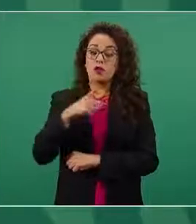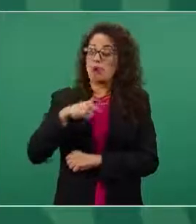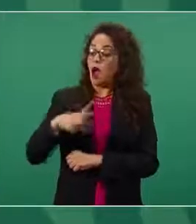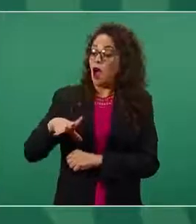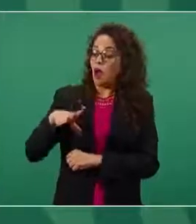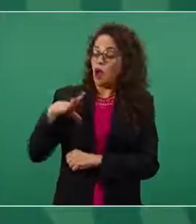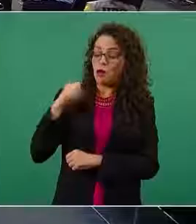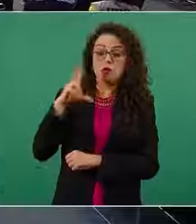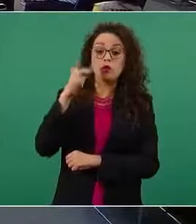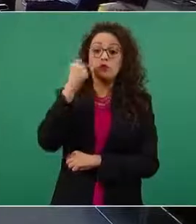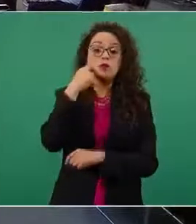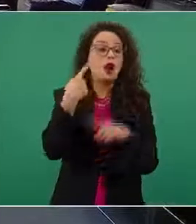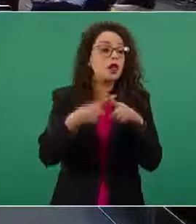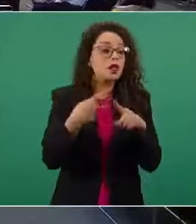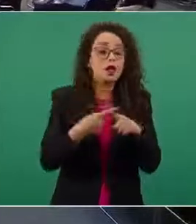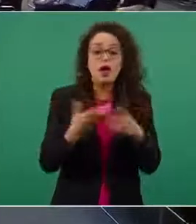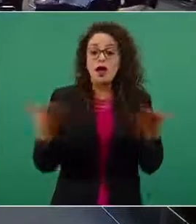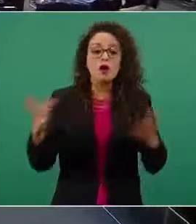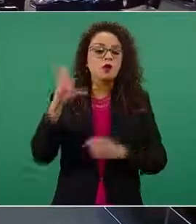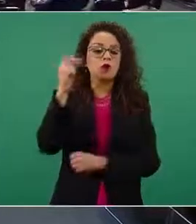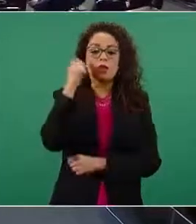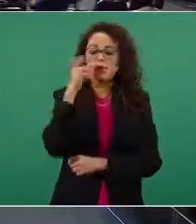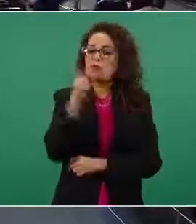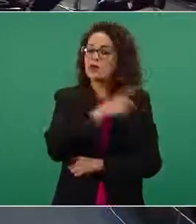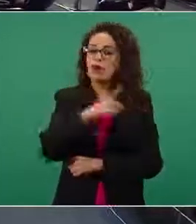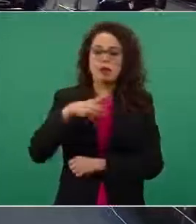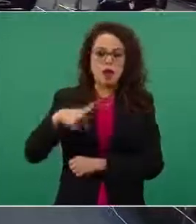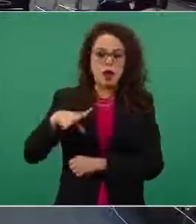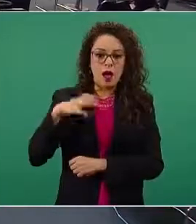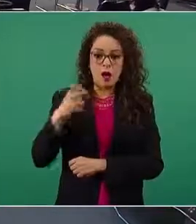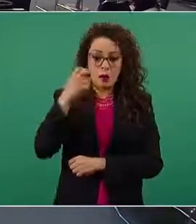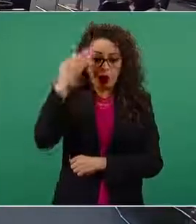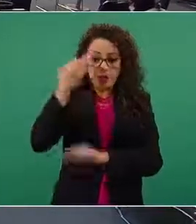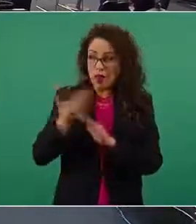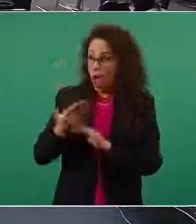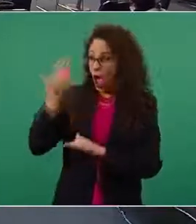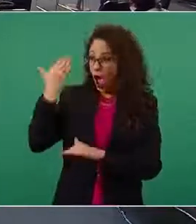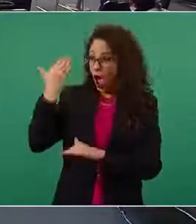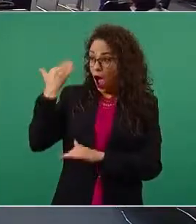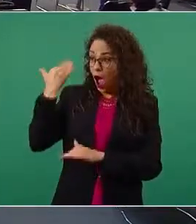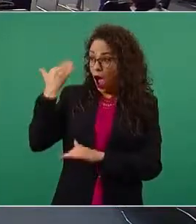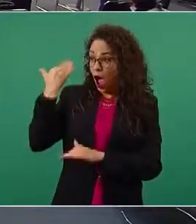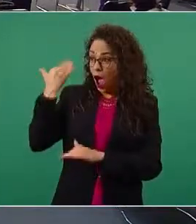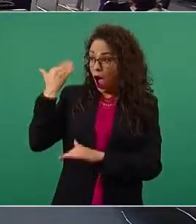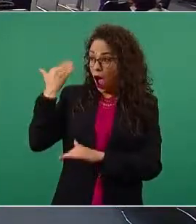sea. Ya no es el tiempo de antes. Ya